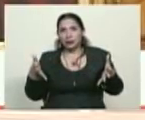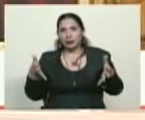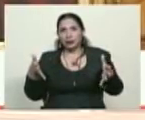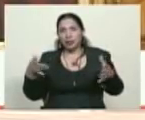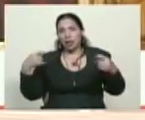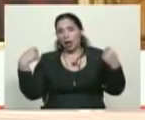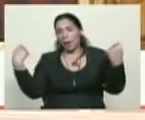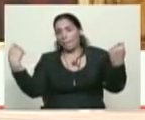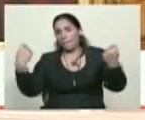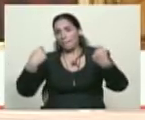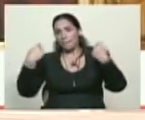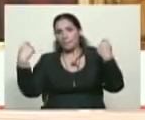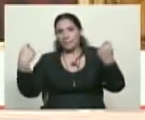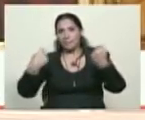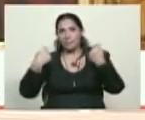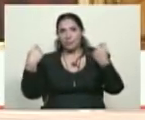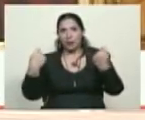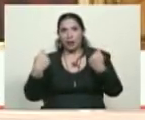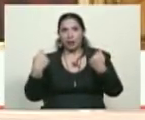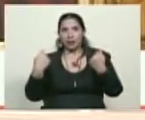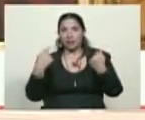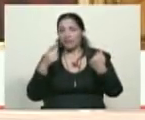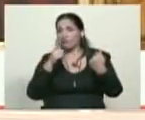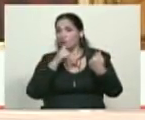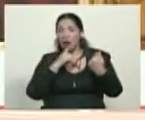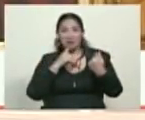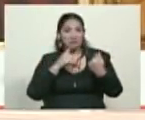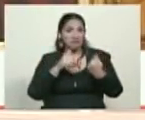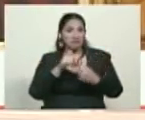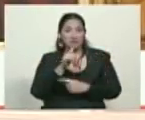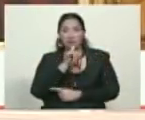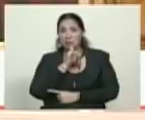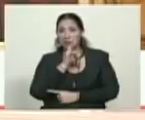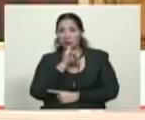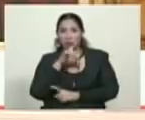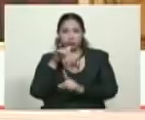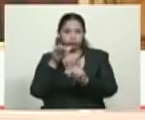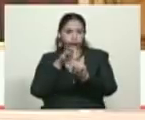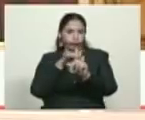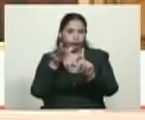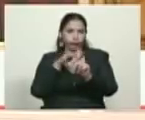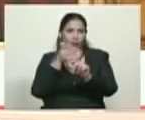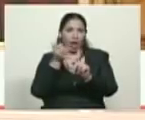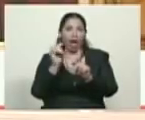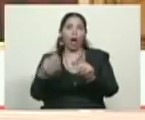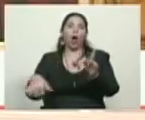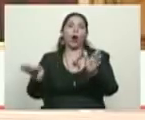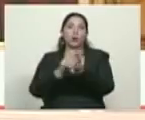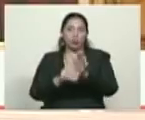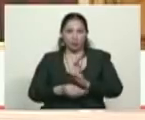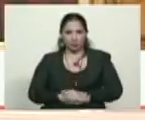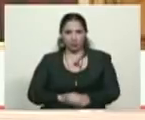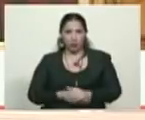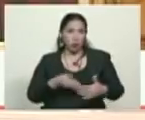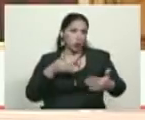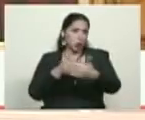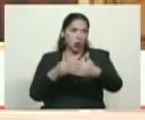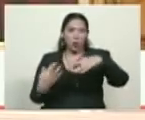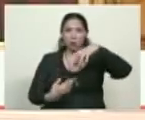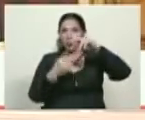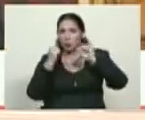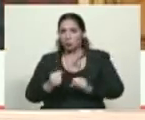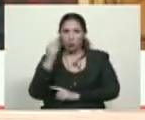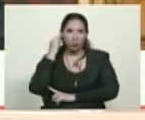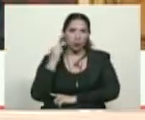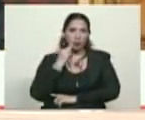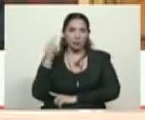campaña de desinformación, de manipulación que hay. Una vez más, contra la Revolución Bolivariana de